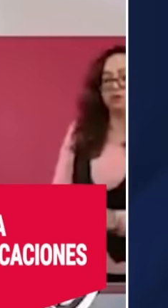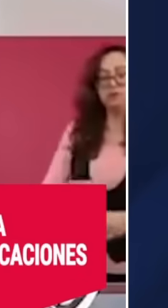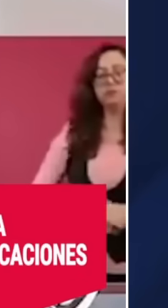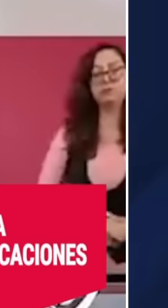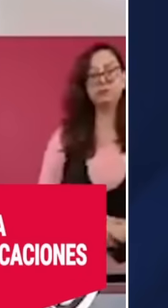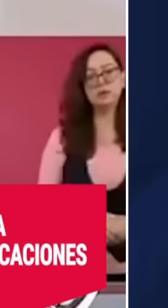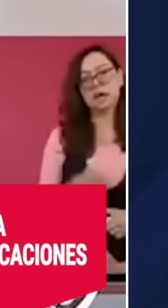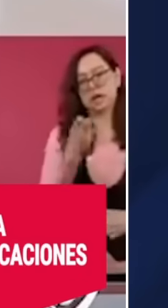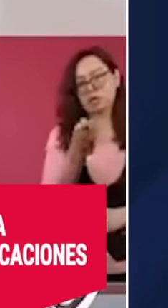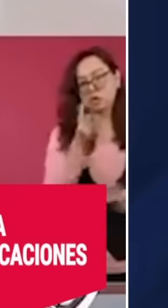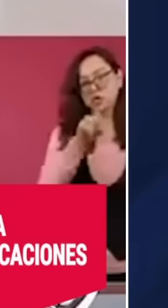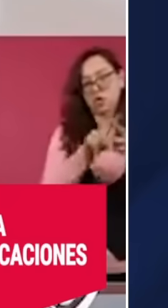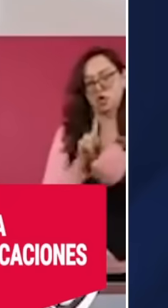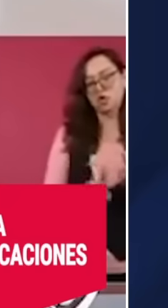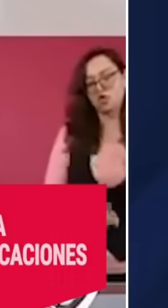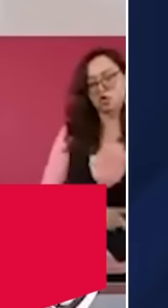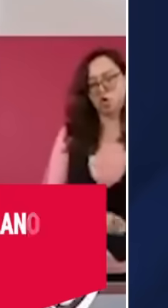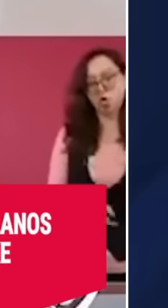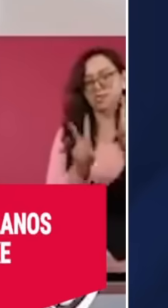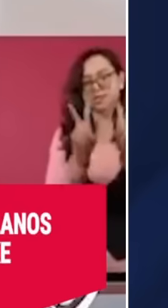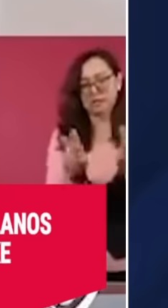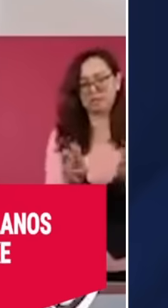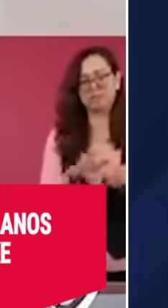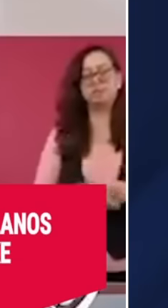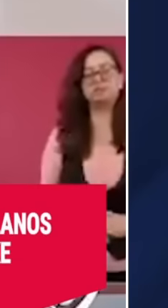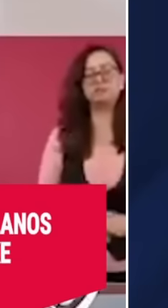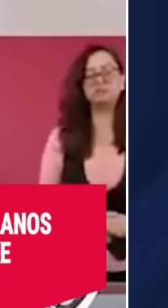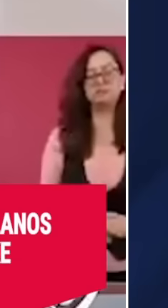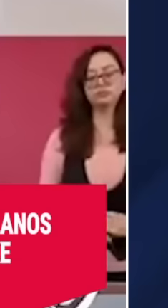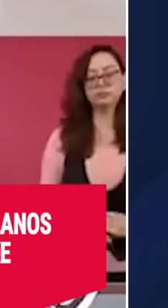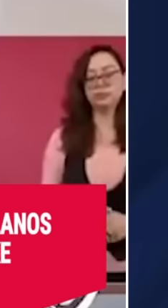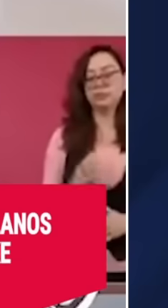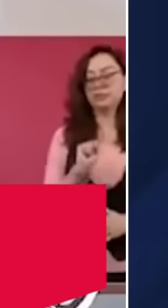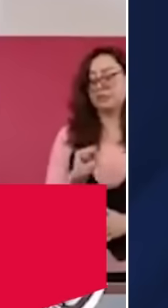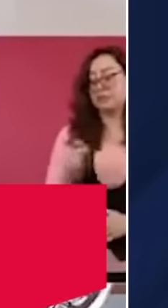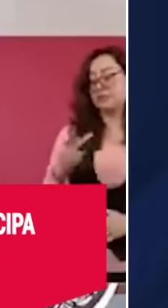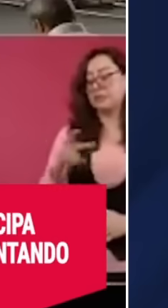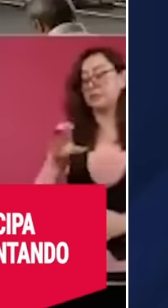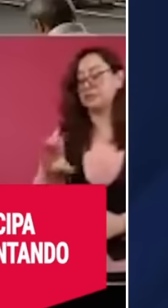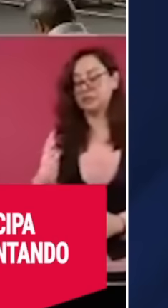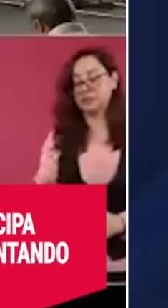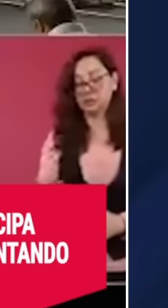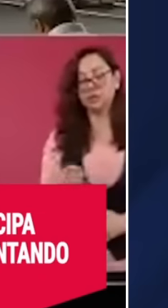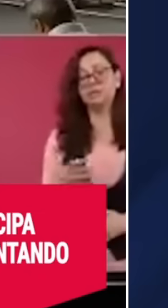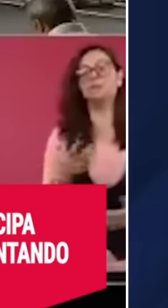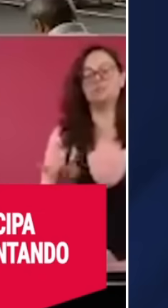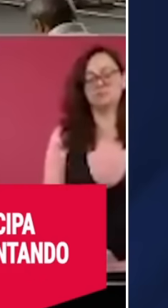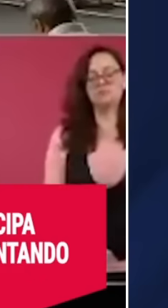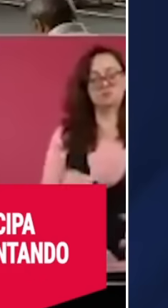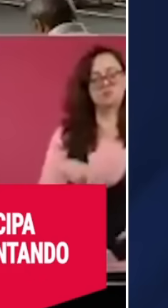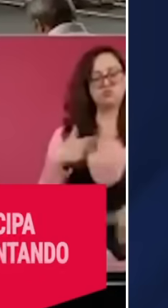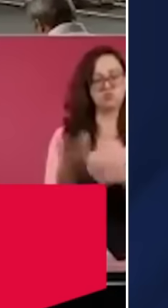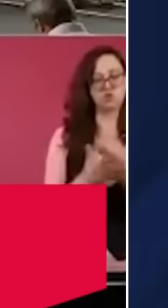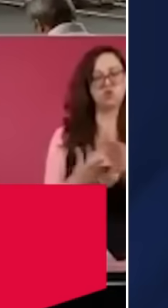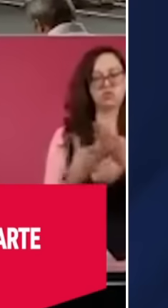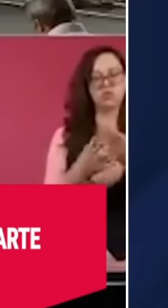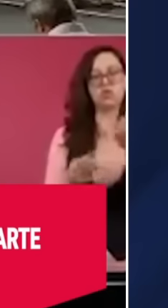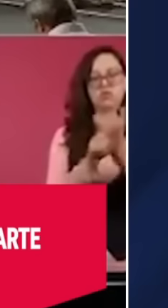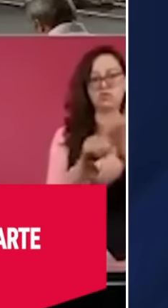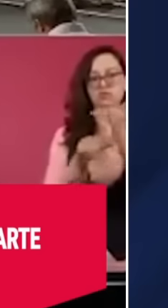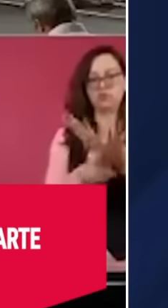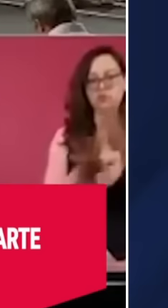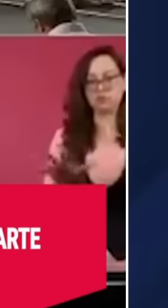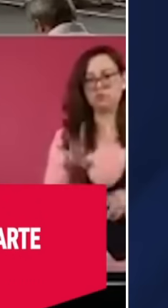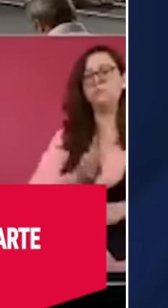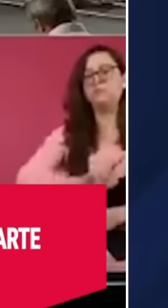detención de esta persona que sí se eh realizó que sí se llevó